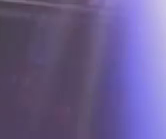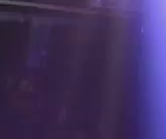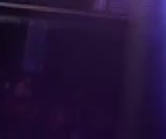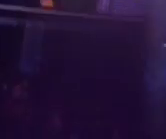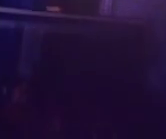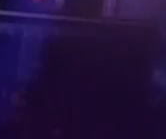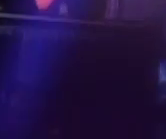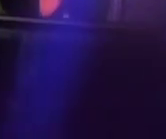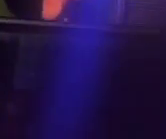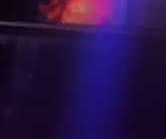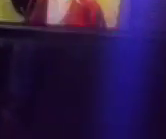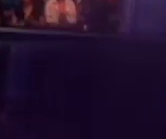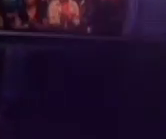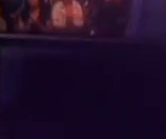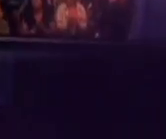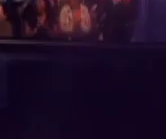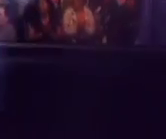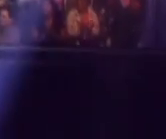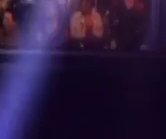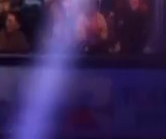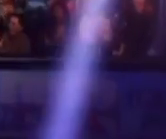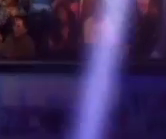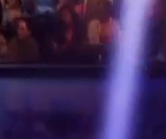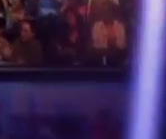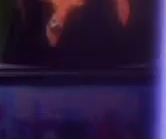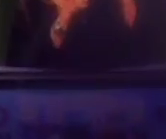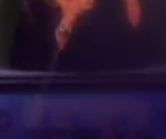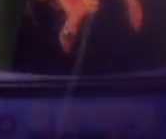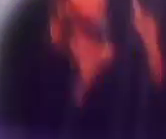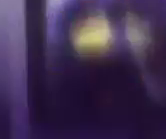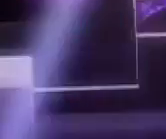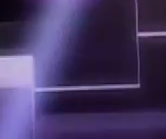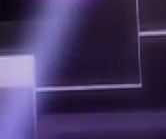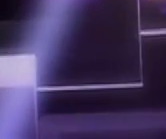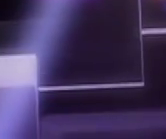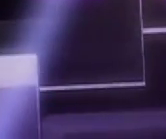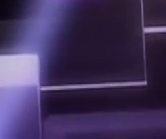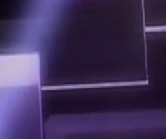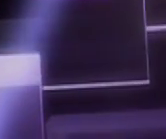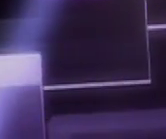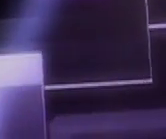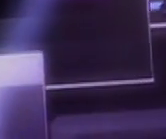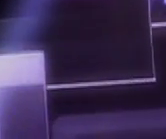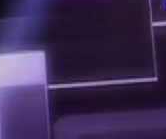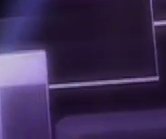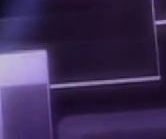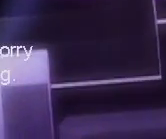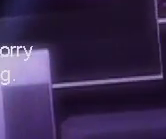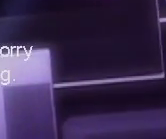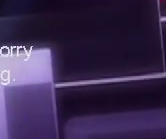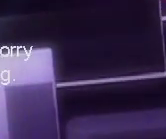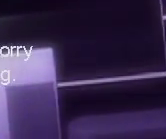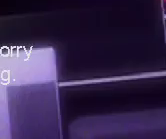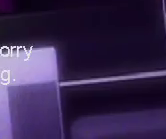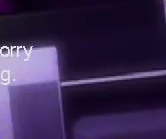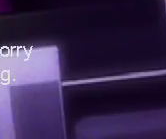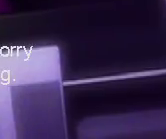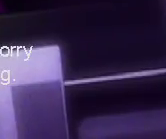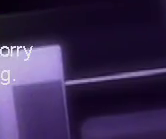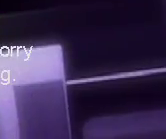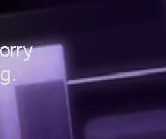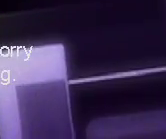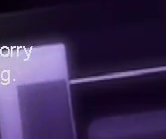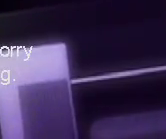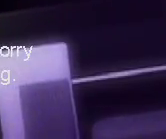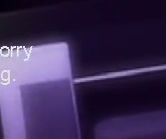En OmniLife sabemos que el tiempo de crisis es también tiempo de oportunidad. Todo el mundo me decía en casa, pero ¿y los bancos? Y decía, no, pues se van